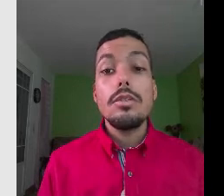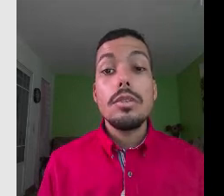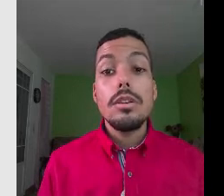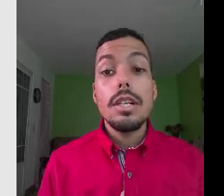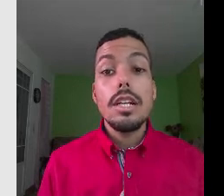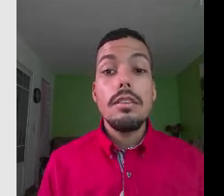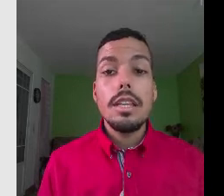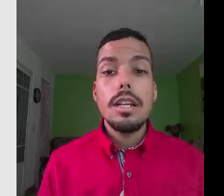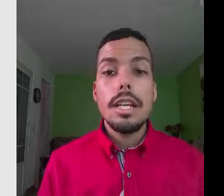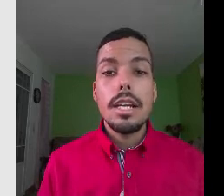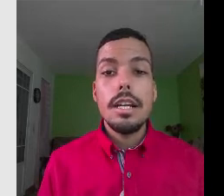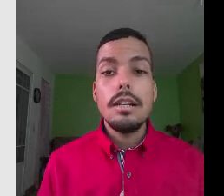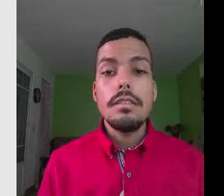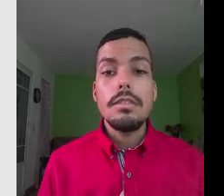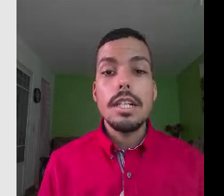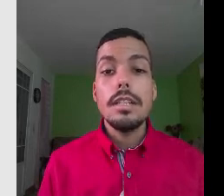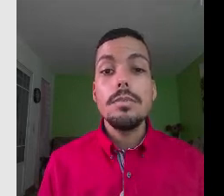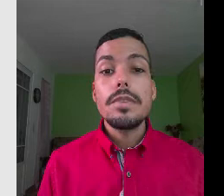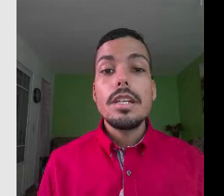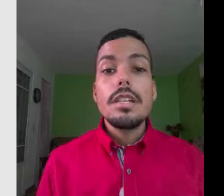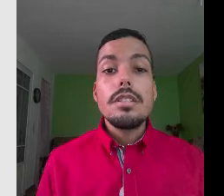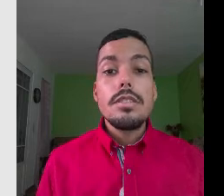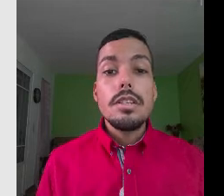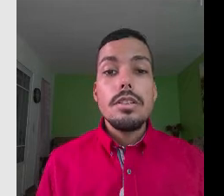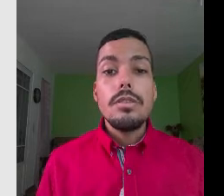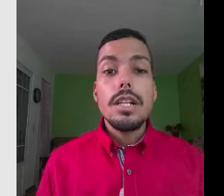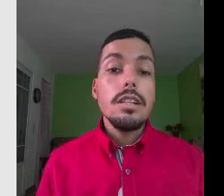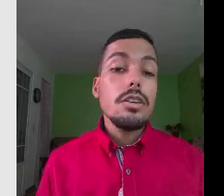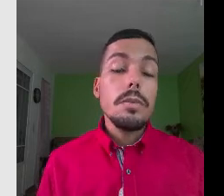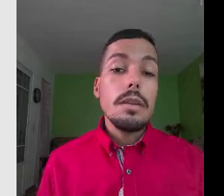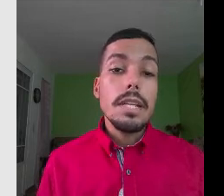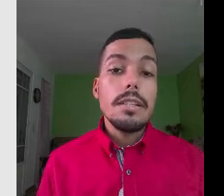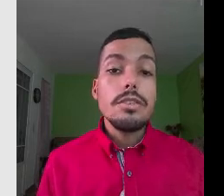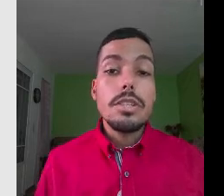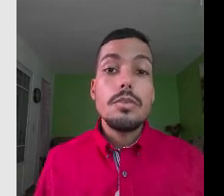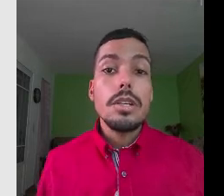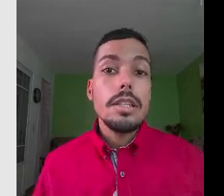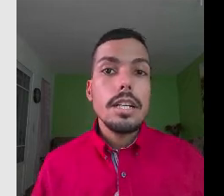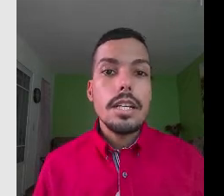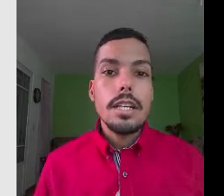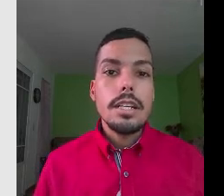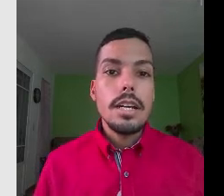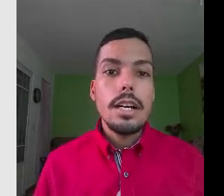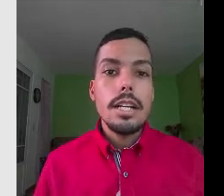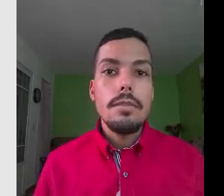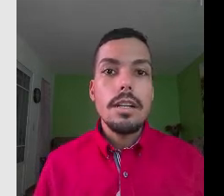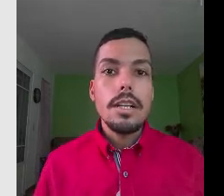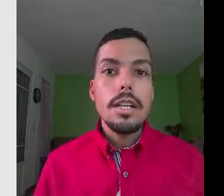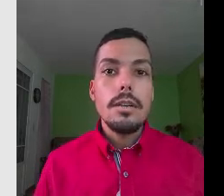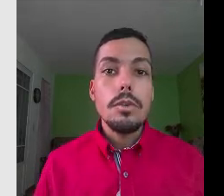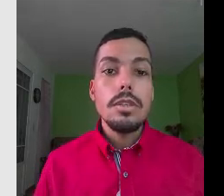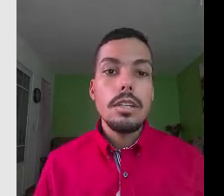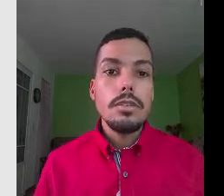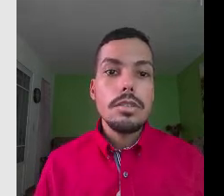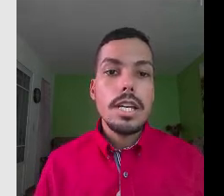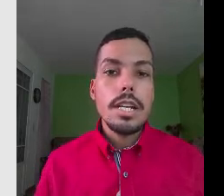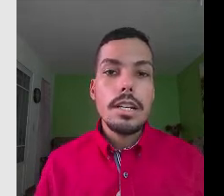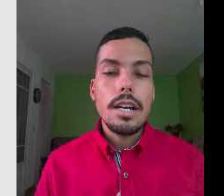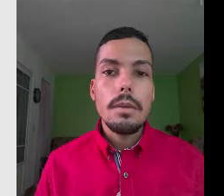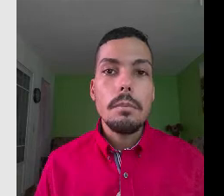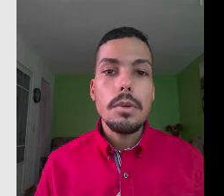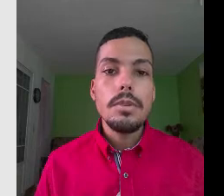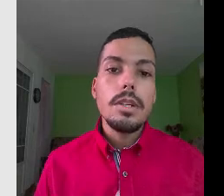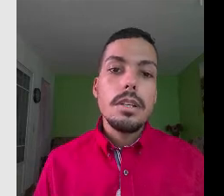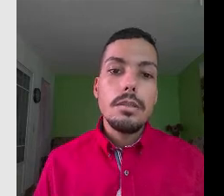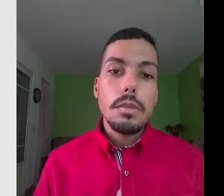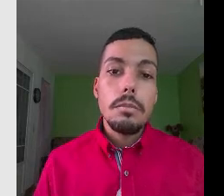oportunidad de ver uno en la vida real, ¿verdad? Si no, ¿verdad? Normalmente ellos se encuentran en las áreas, ¿verdad? Montañosas, en